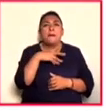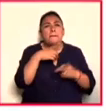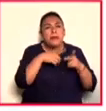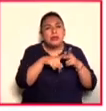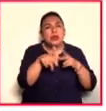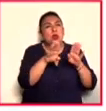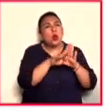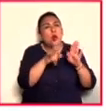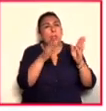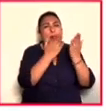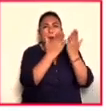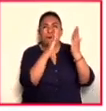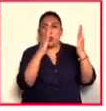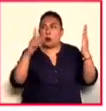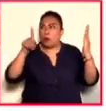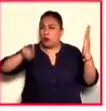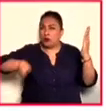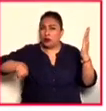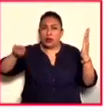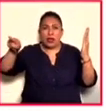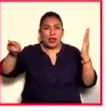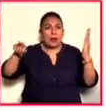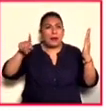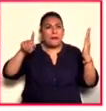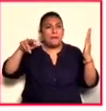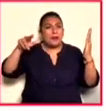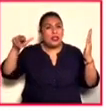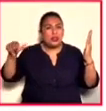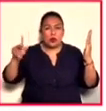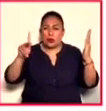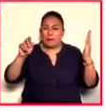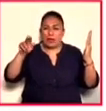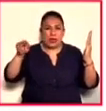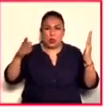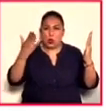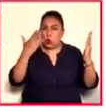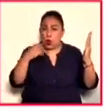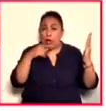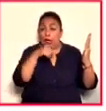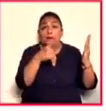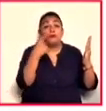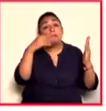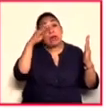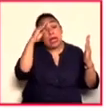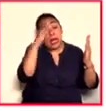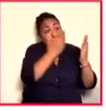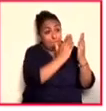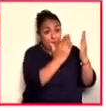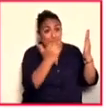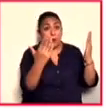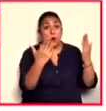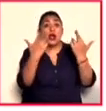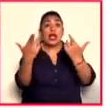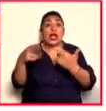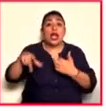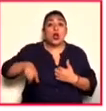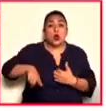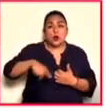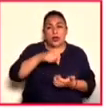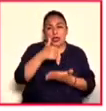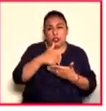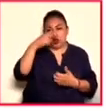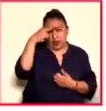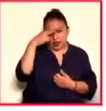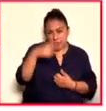hay biombos en la pintura peninsular. Se piensa que estos biombos eran regalos del gobierno de la Ciudad de